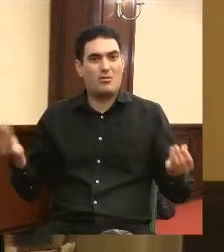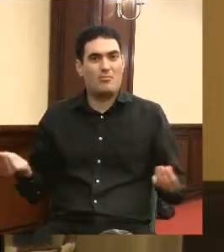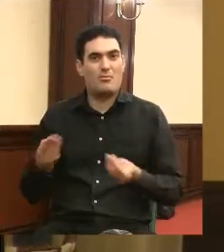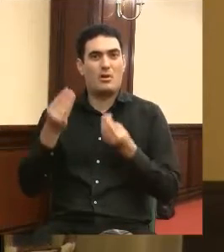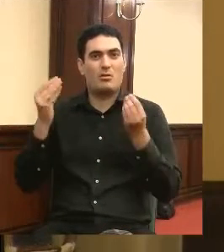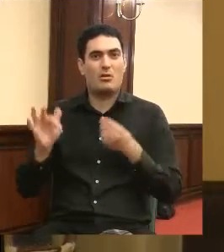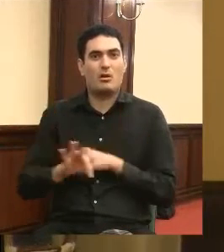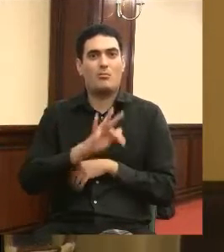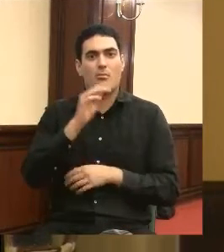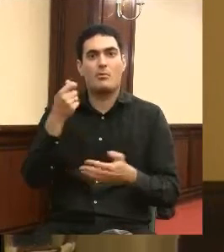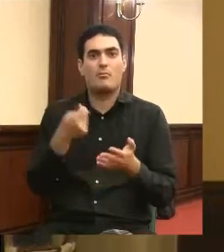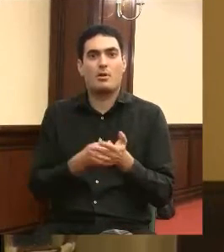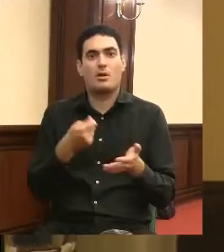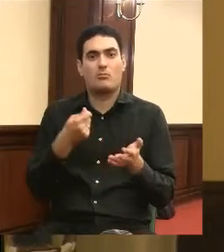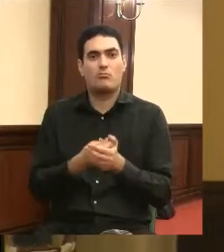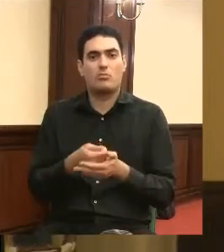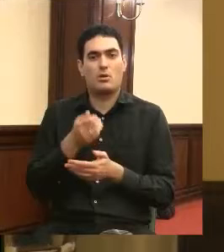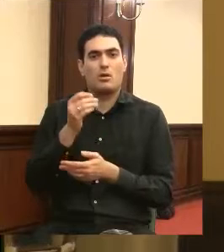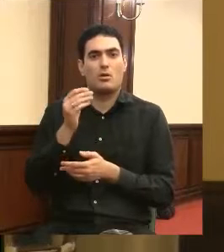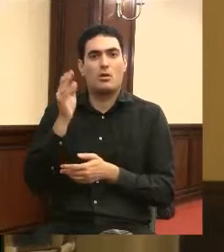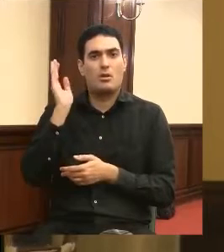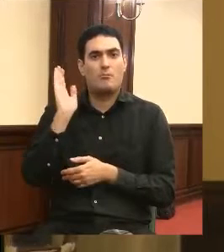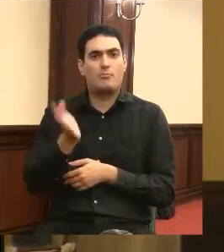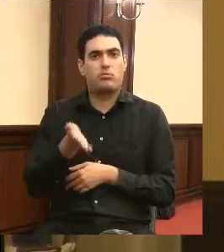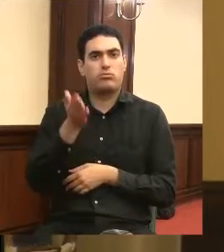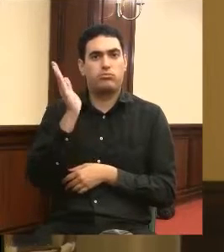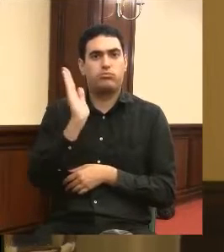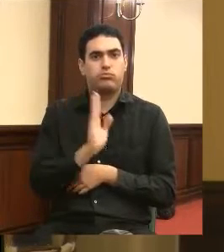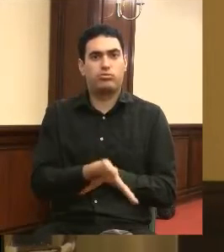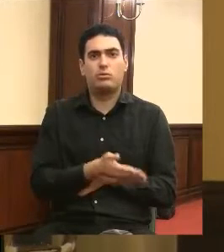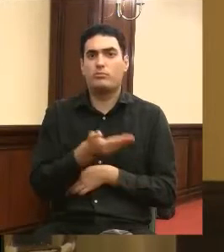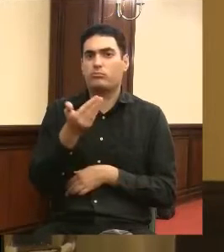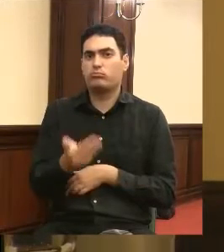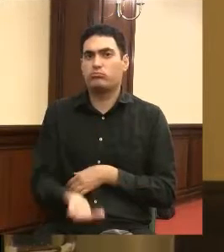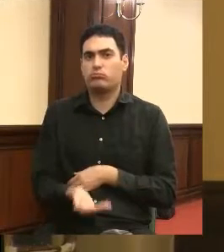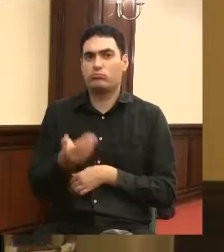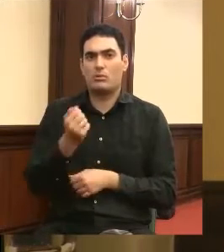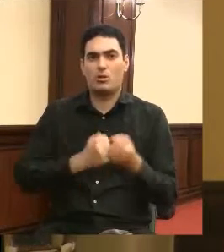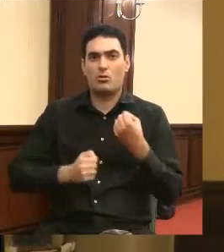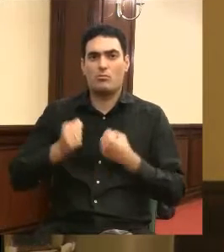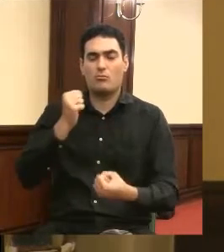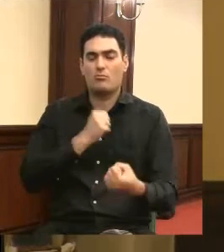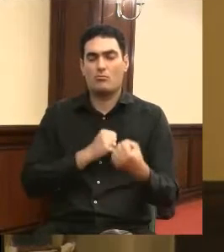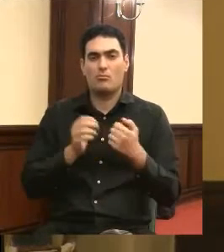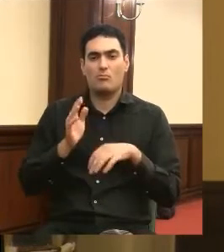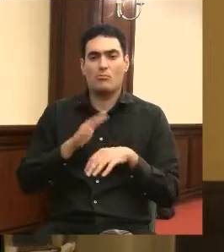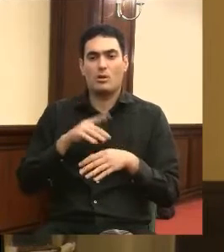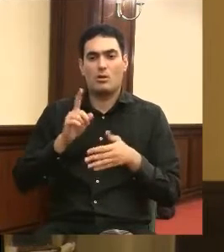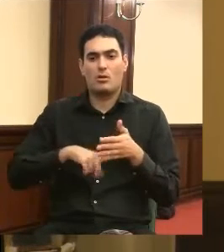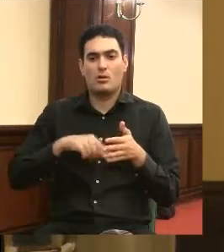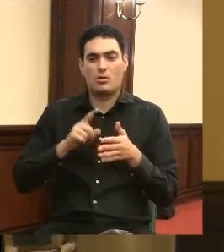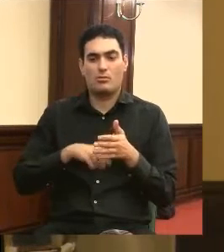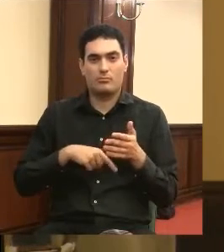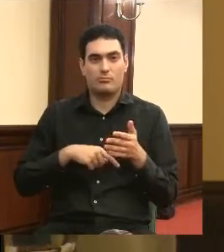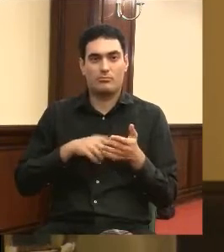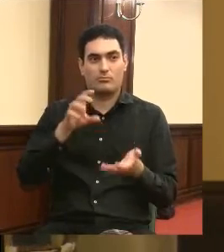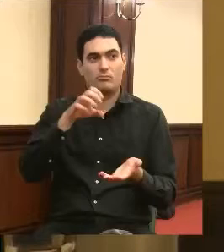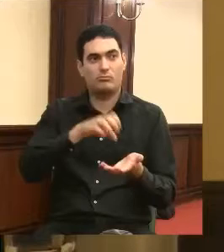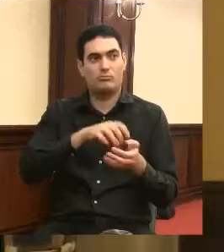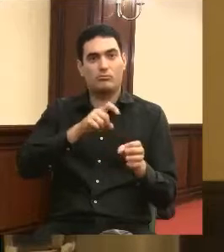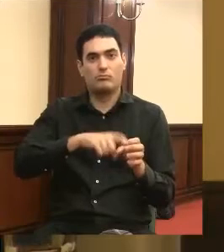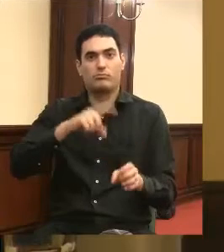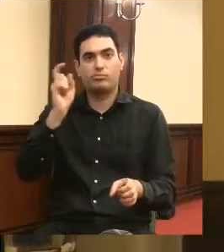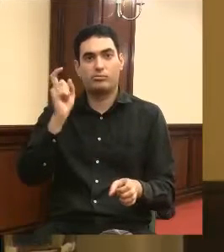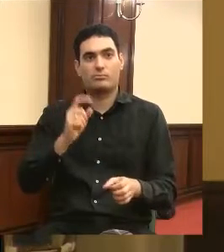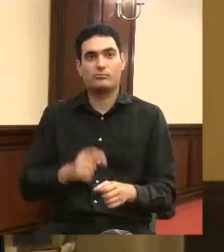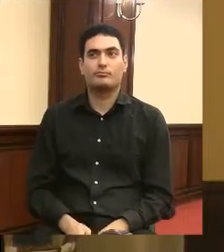para mejoras de este centro y, además, se han tenido que pagar las penalizaciones, unas penalizaciones de gran importancia económica por dejar el alquiler